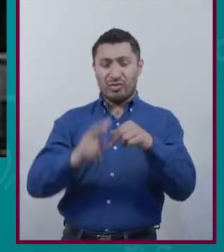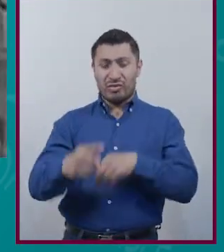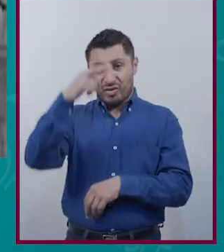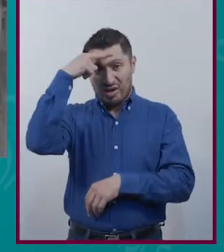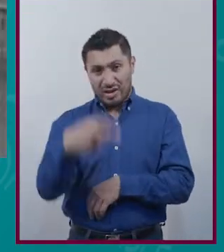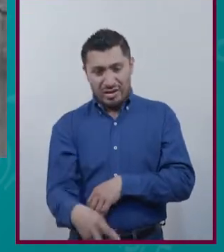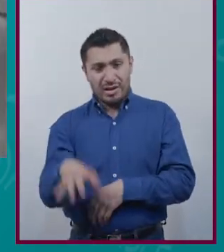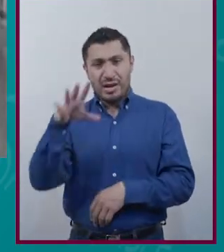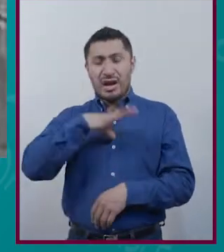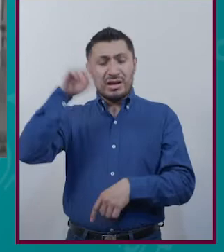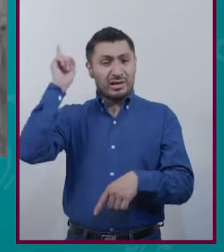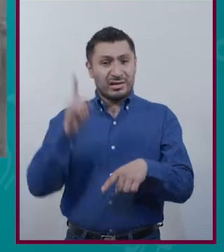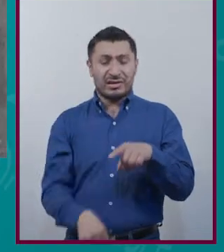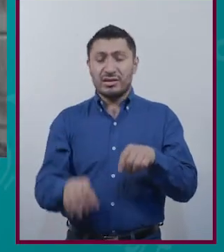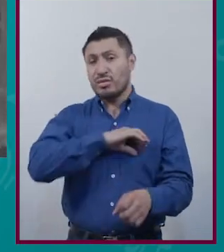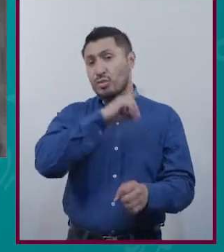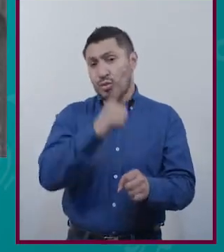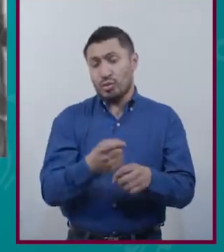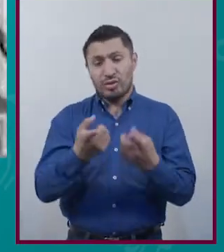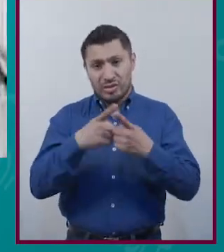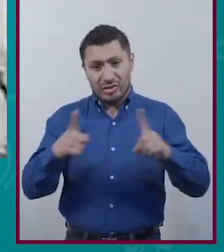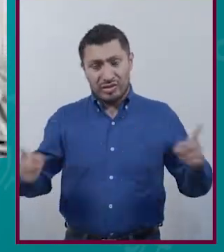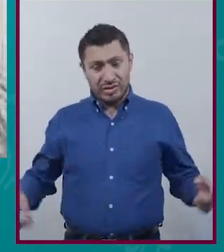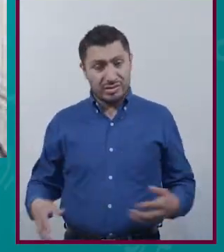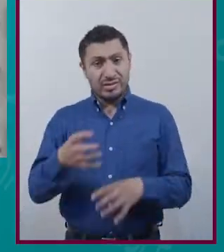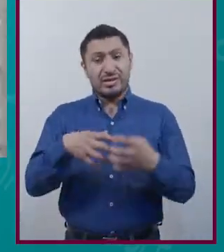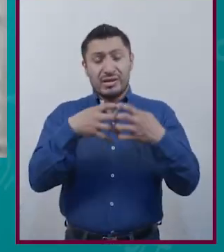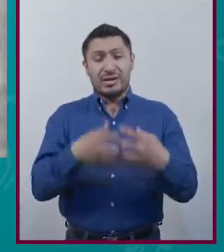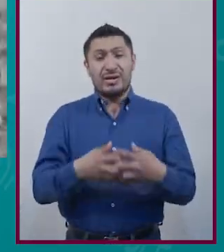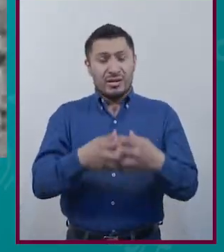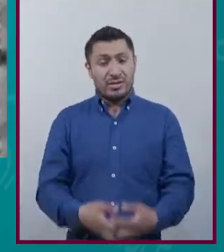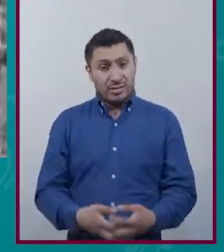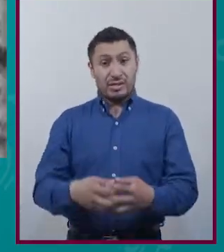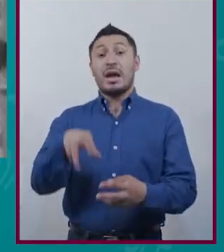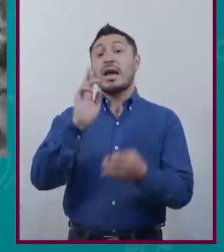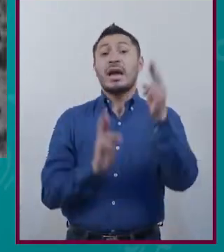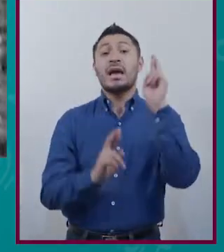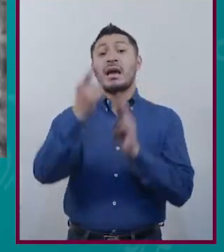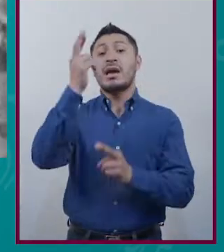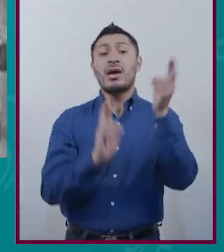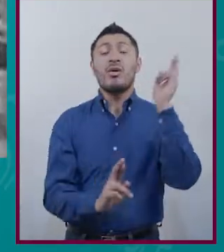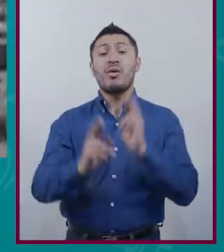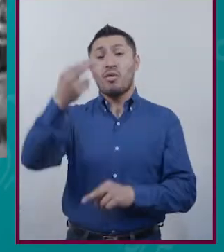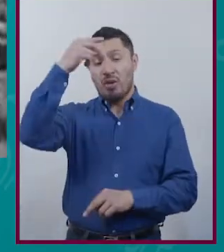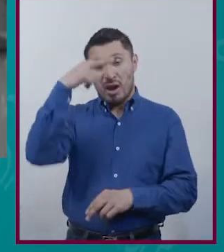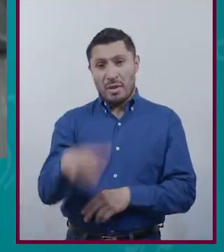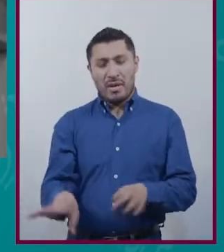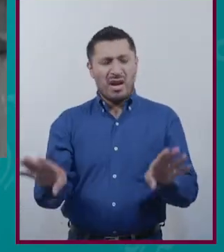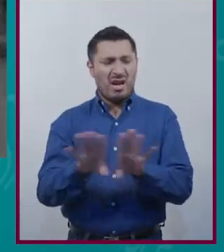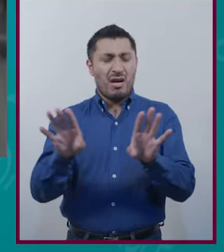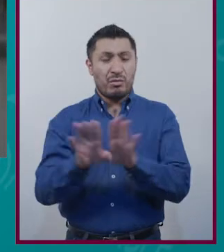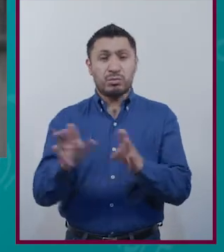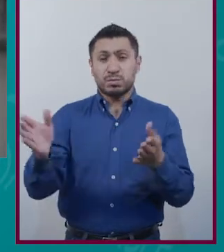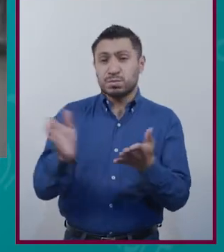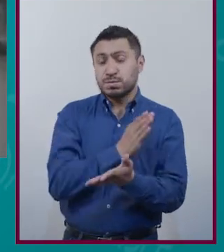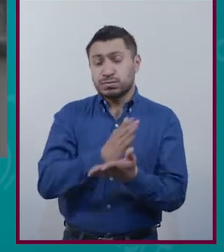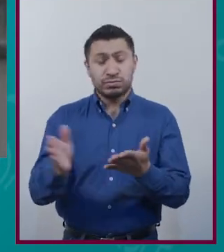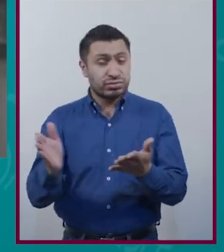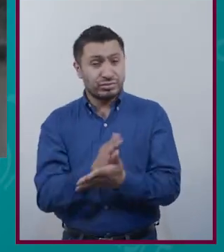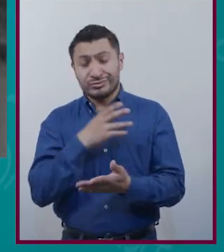las posibilidades de desarrollo de esta industria. De hecho, la Revolución Mexicana fue un parteaguas para una de